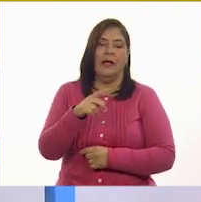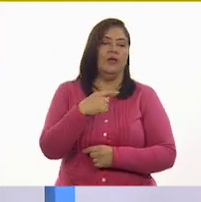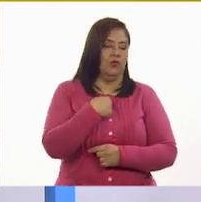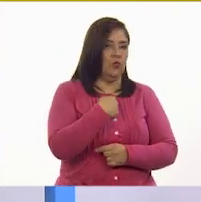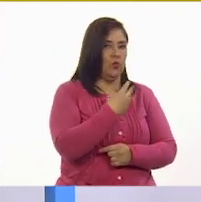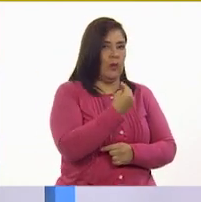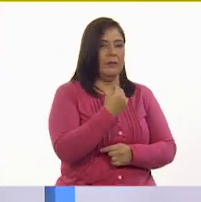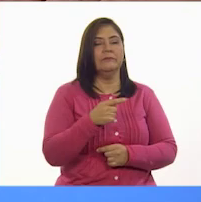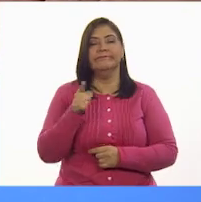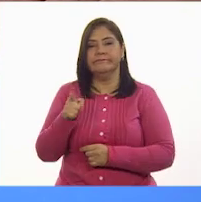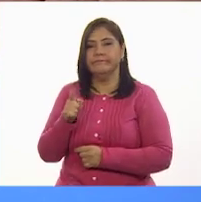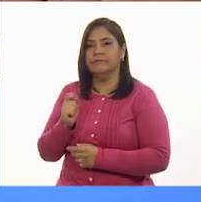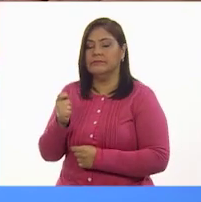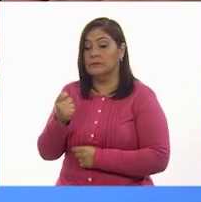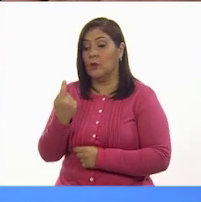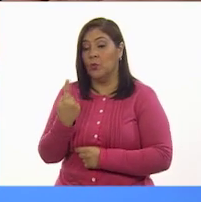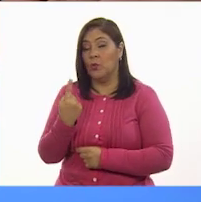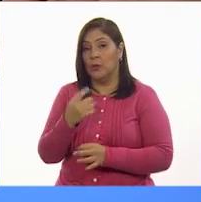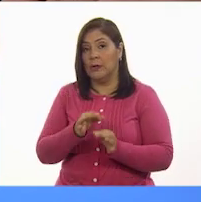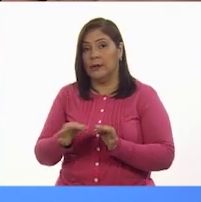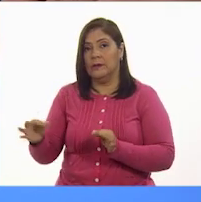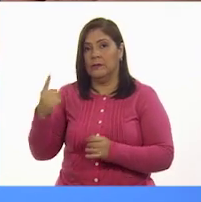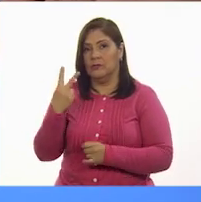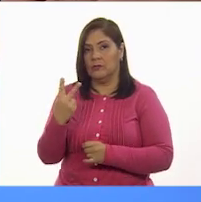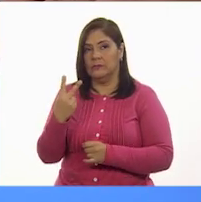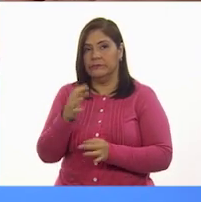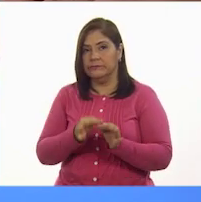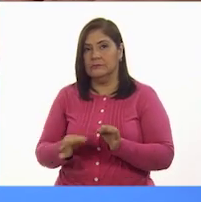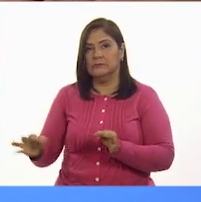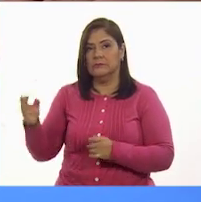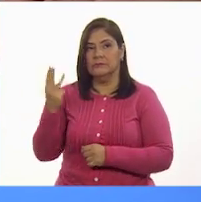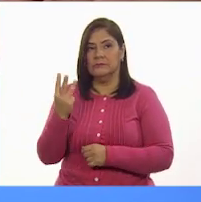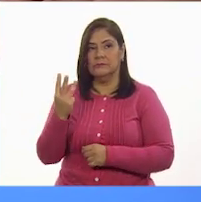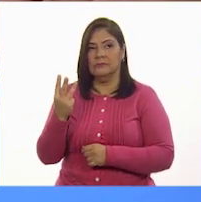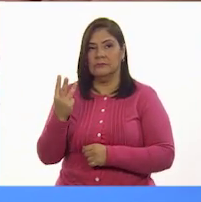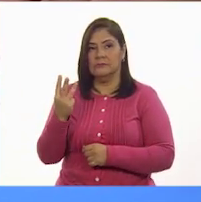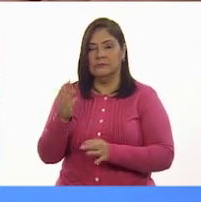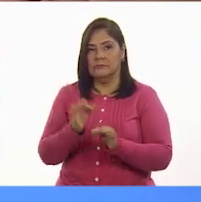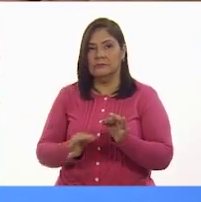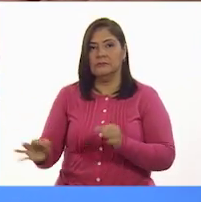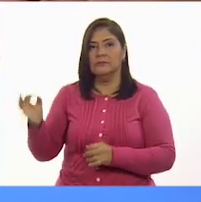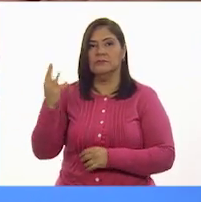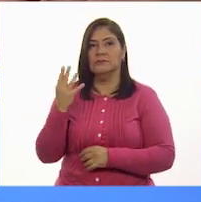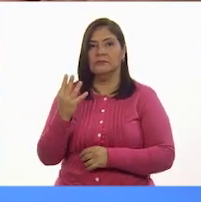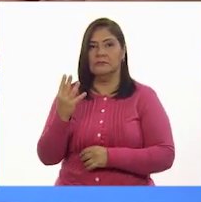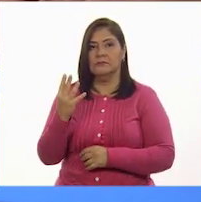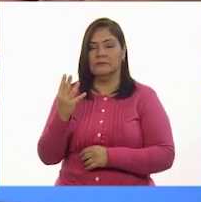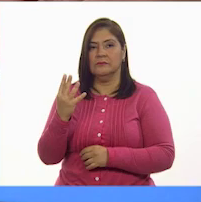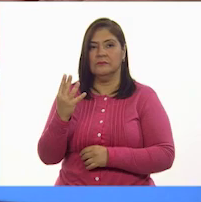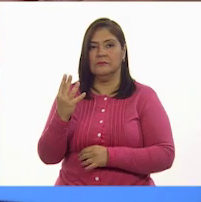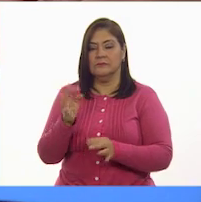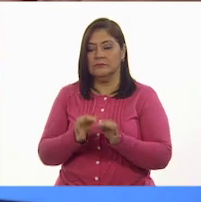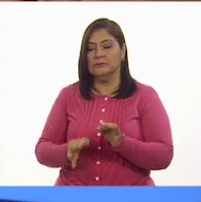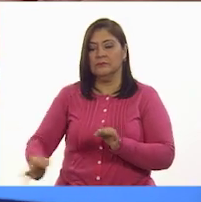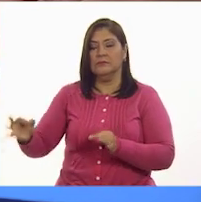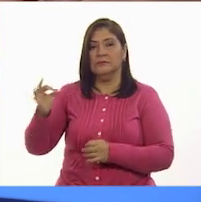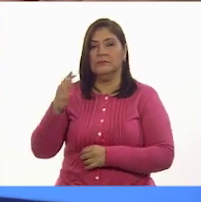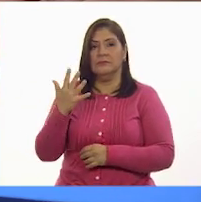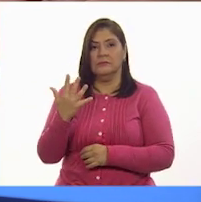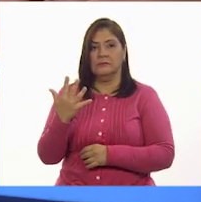mías. Y dice una, dos, tres,